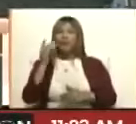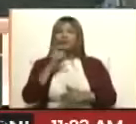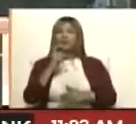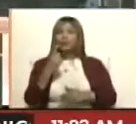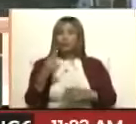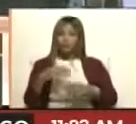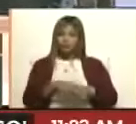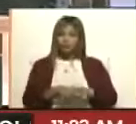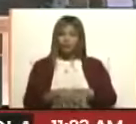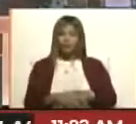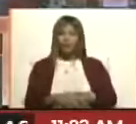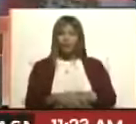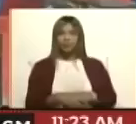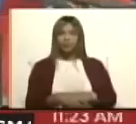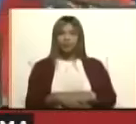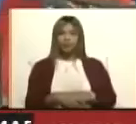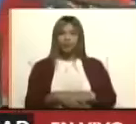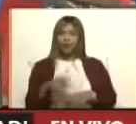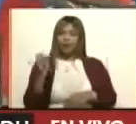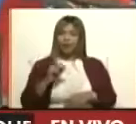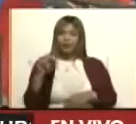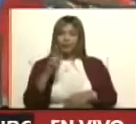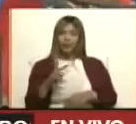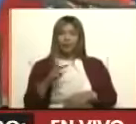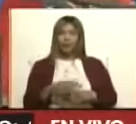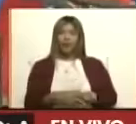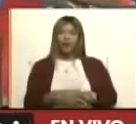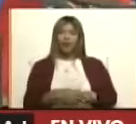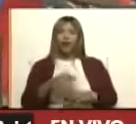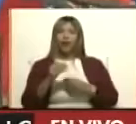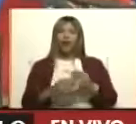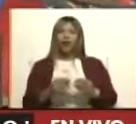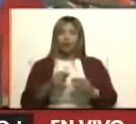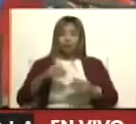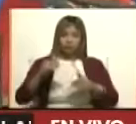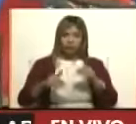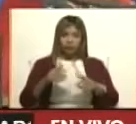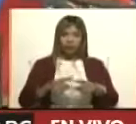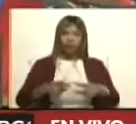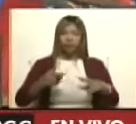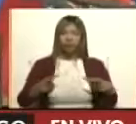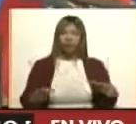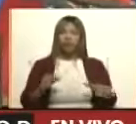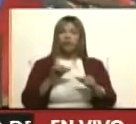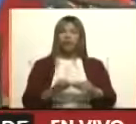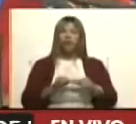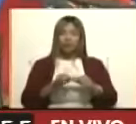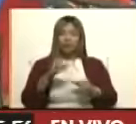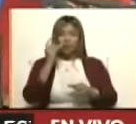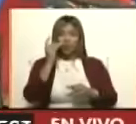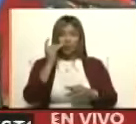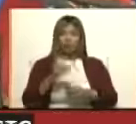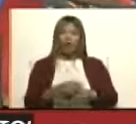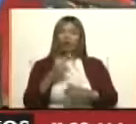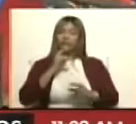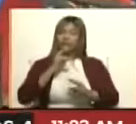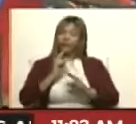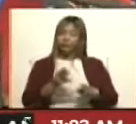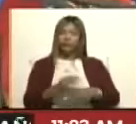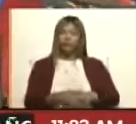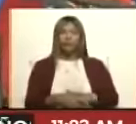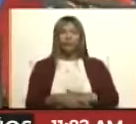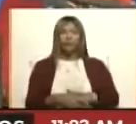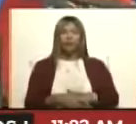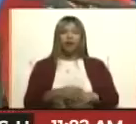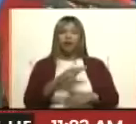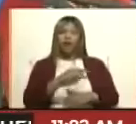solo. Aquí en Venezuela se han hecho hasta mega elecciones y el mismo día se ha dado la respuesta.